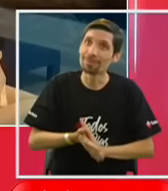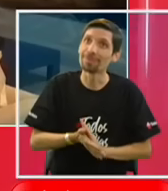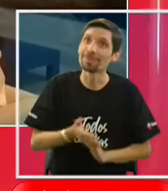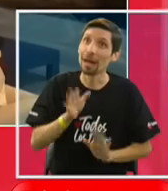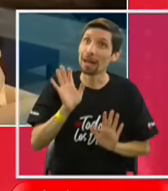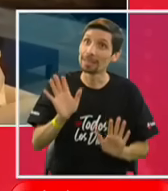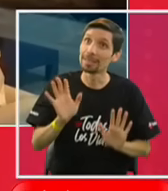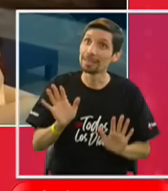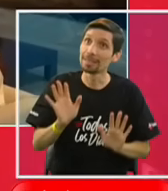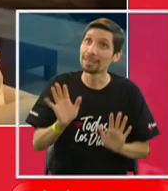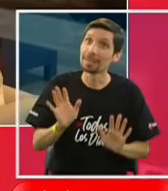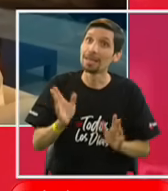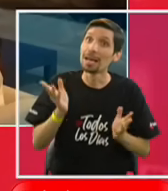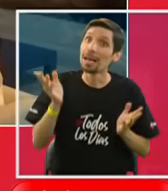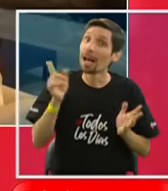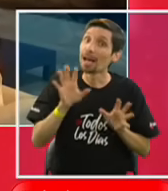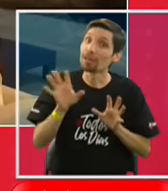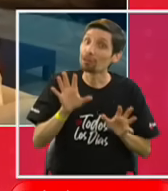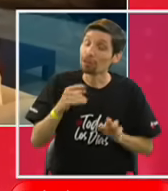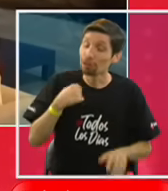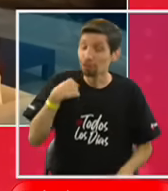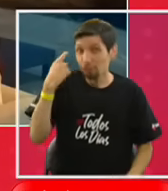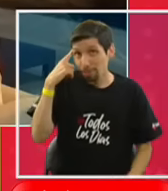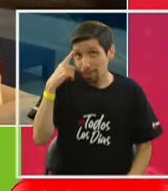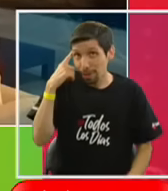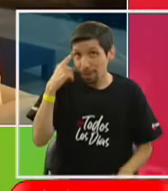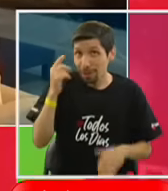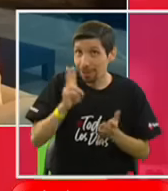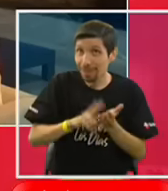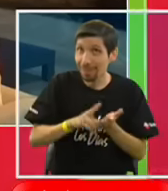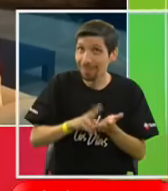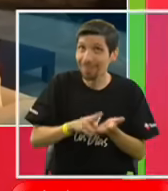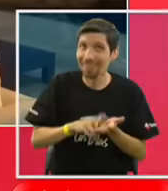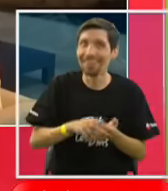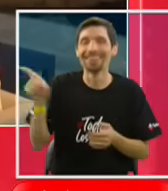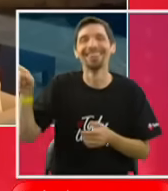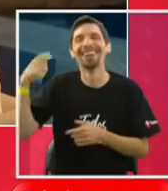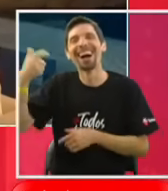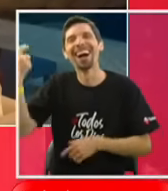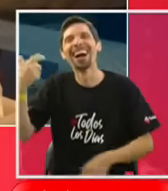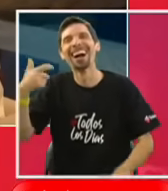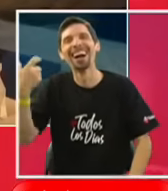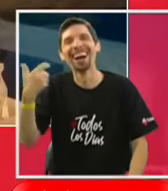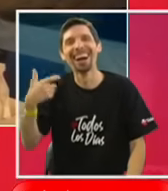Así es. Oye, porque te agradezco mucho. Hay cosas mucho que yo encuentro que la verdad que...